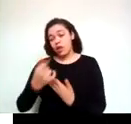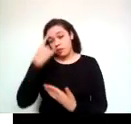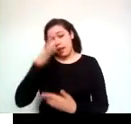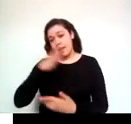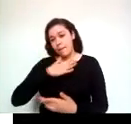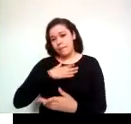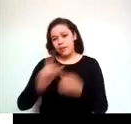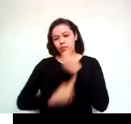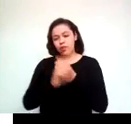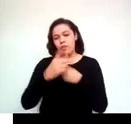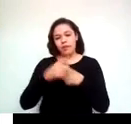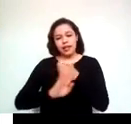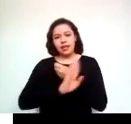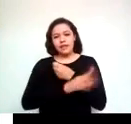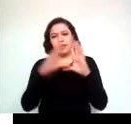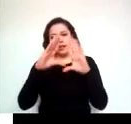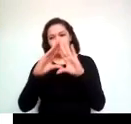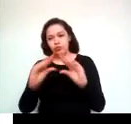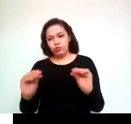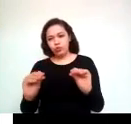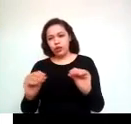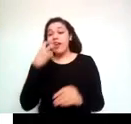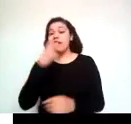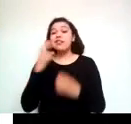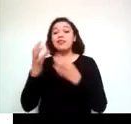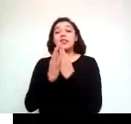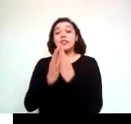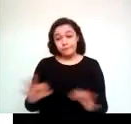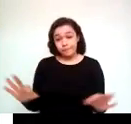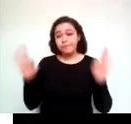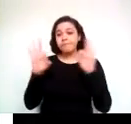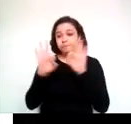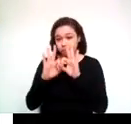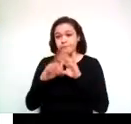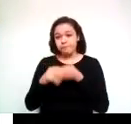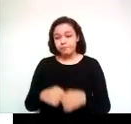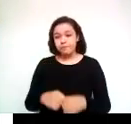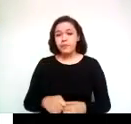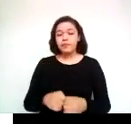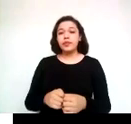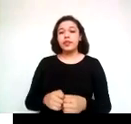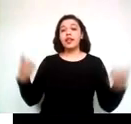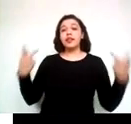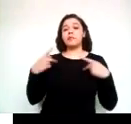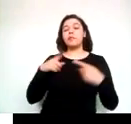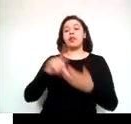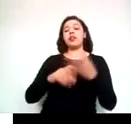y a prevenir. Y eso es muy, muy importante. Ahora veamos las obligaciones de los trabajadores.